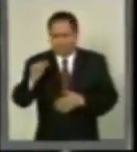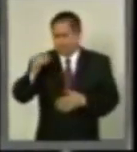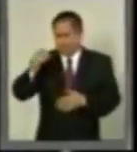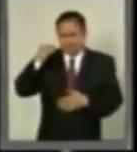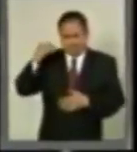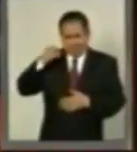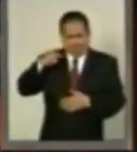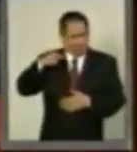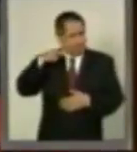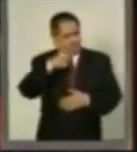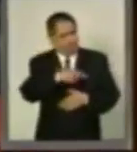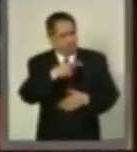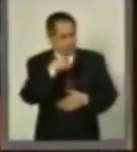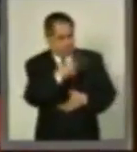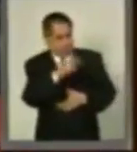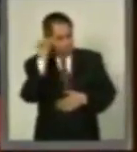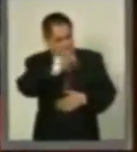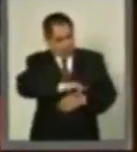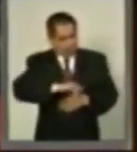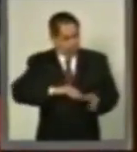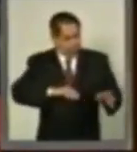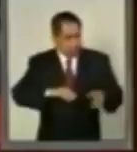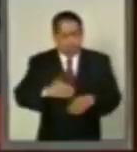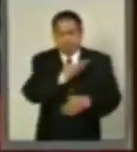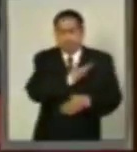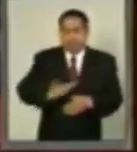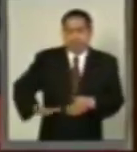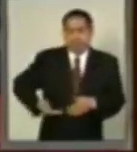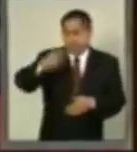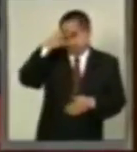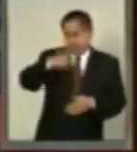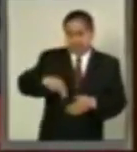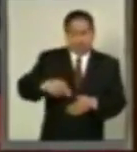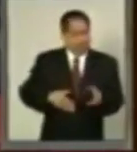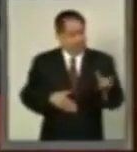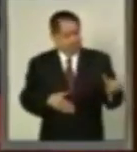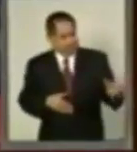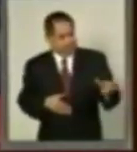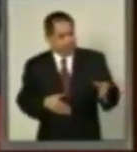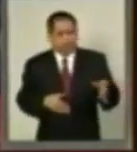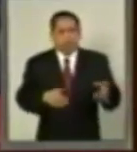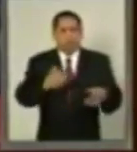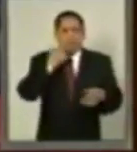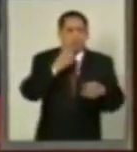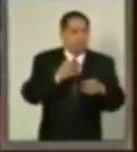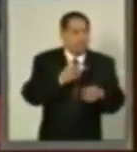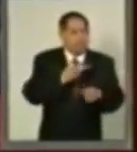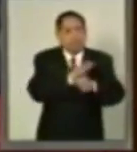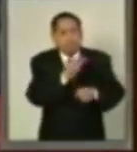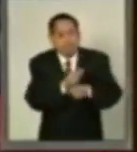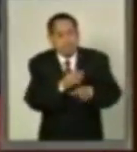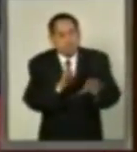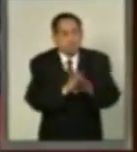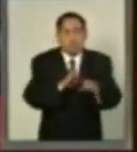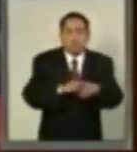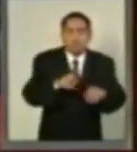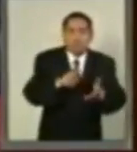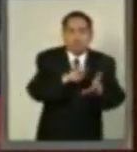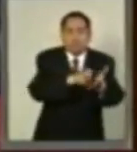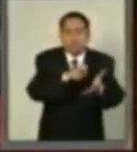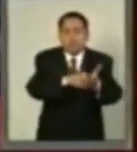días, su jefe, el presidente de la República, trató de enmendar la plana a